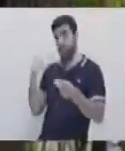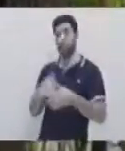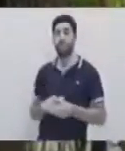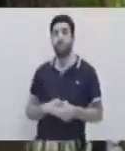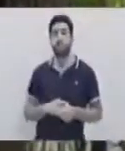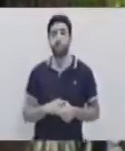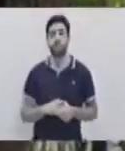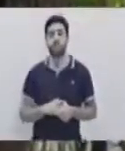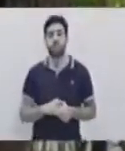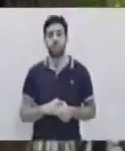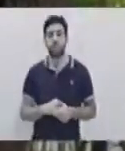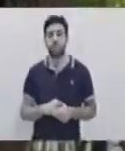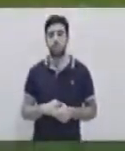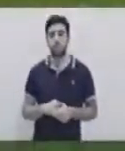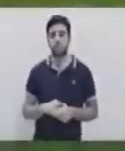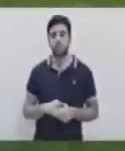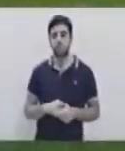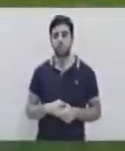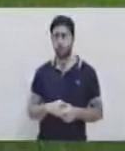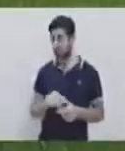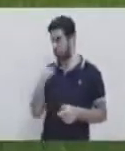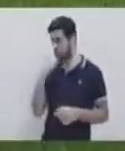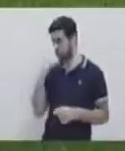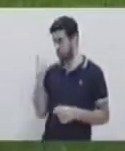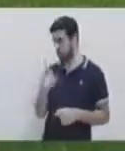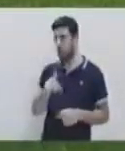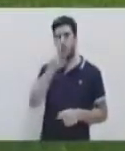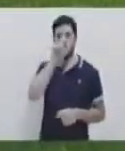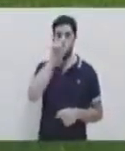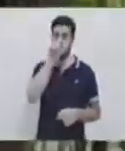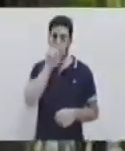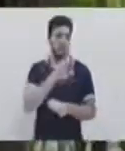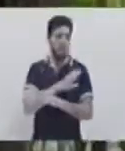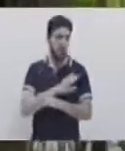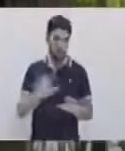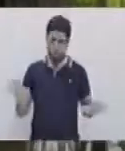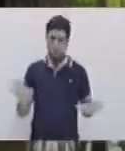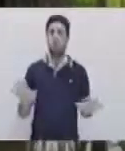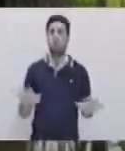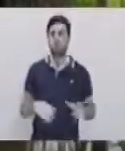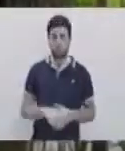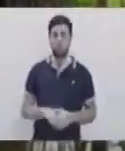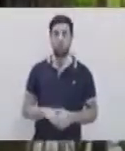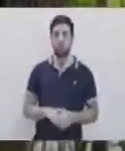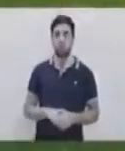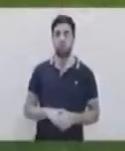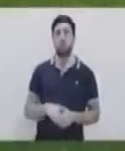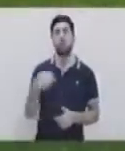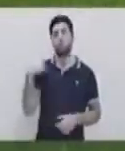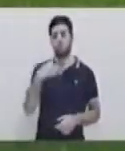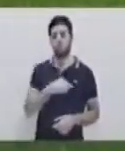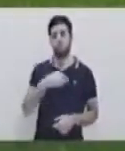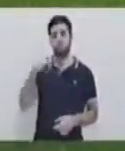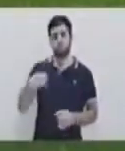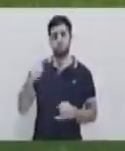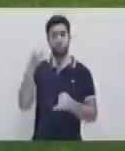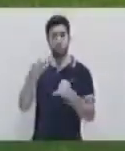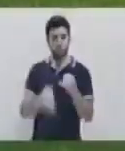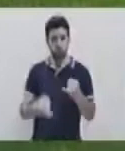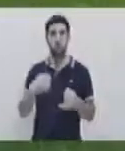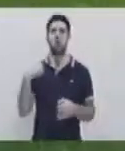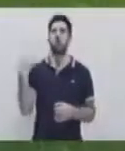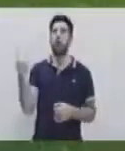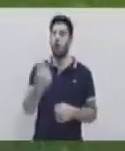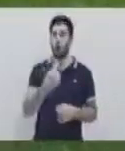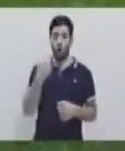nuestros labios o nuestra boca y no tiene ningún movimiento de aleteo. Esto es paloma. Es así como